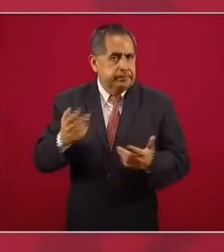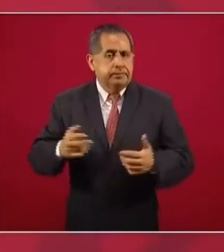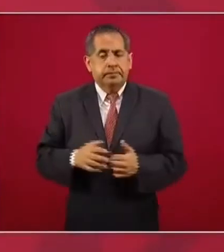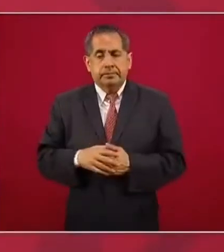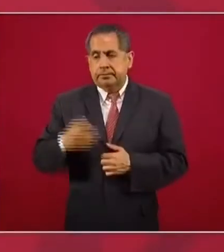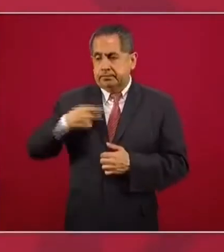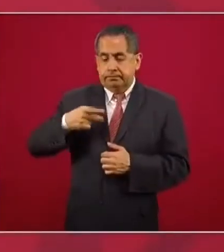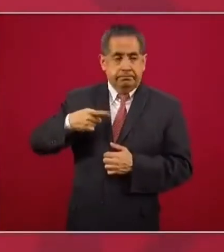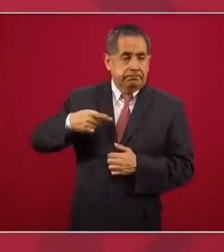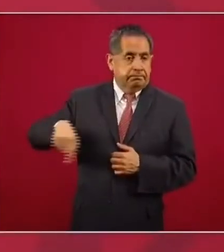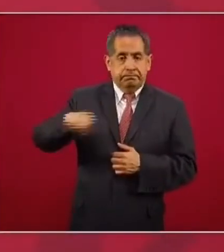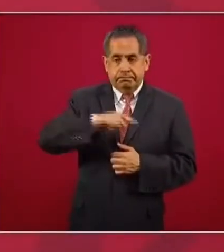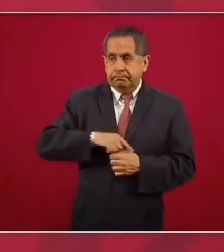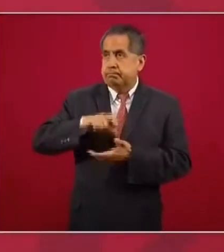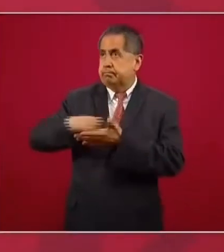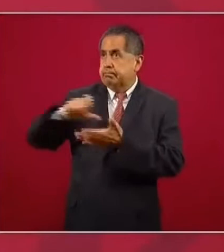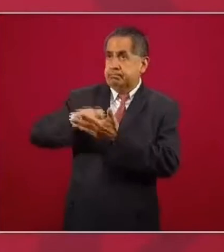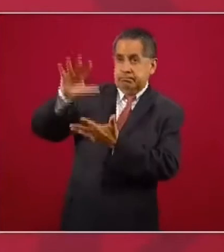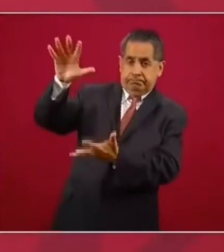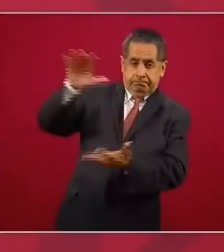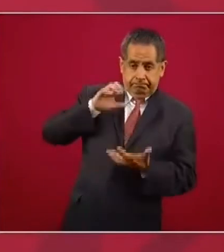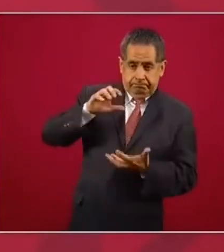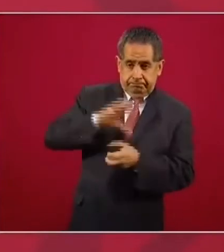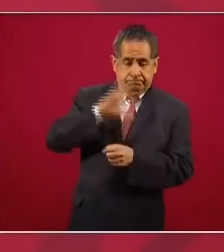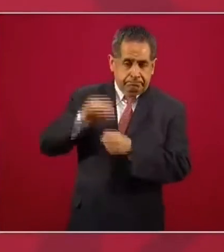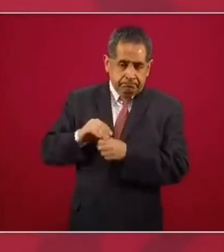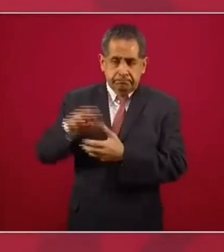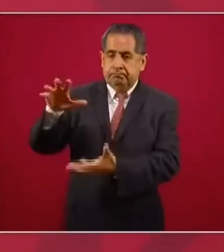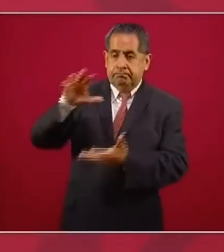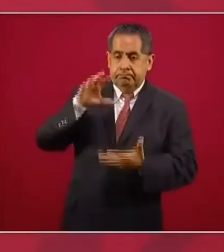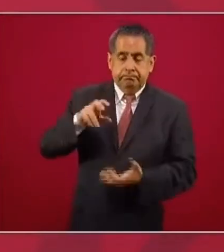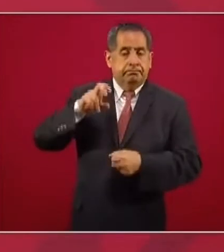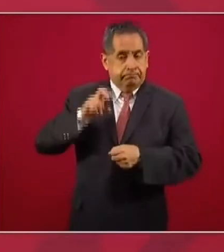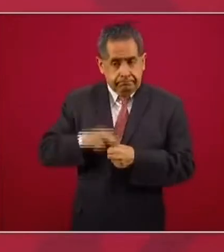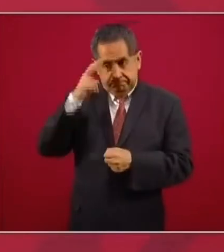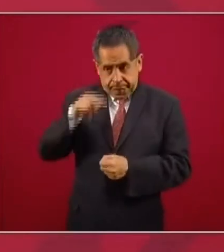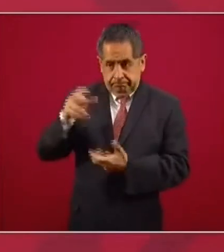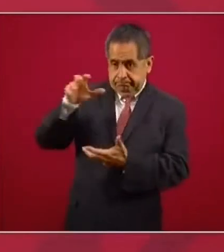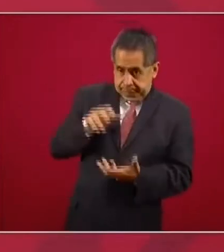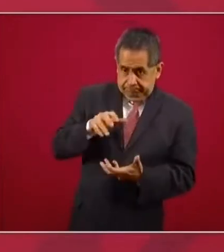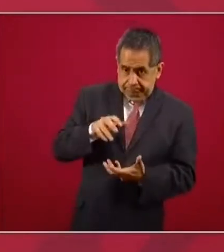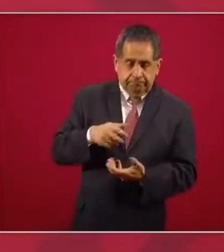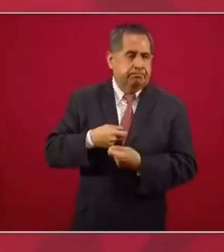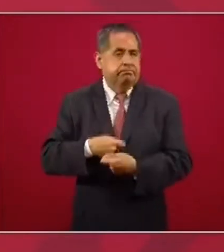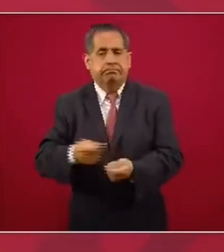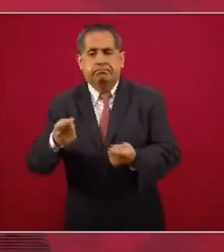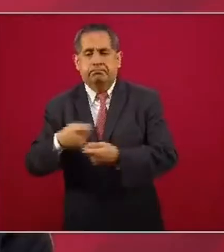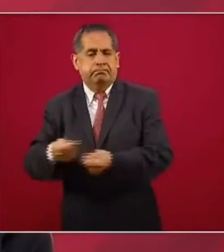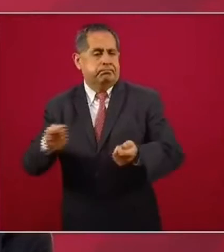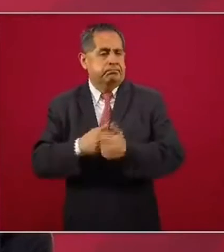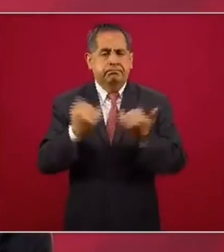los medicamentos, los equipos que se compren en el extranjero, al llegar al territorio nacional, sean distribuidos